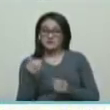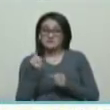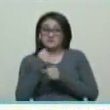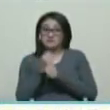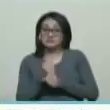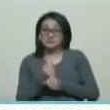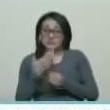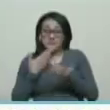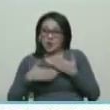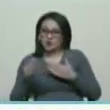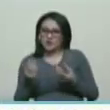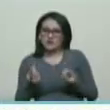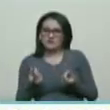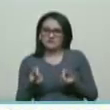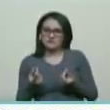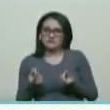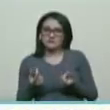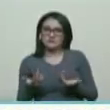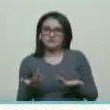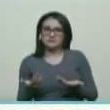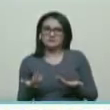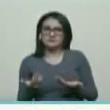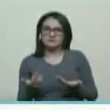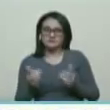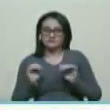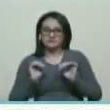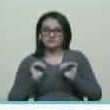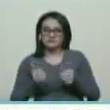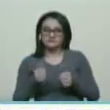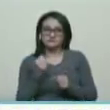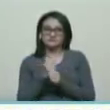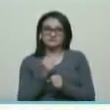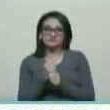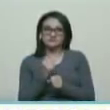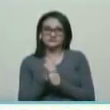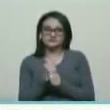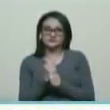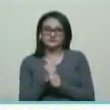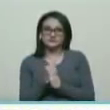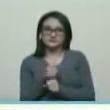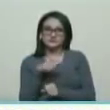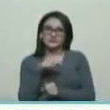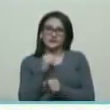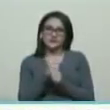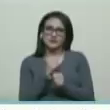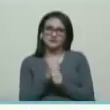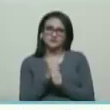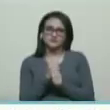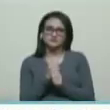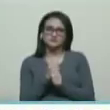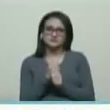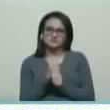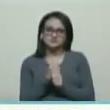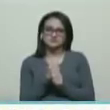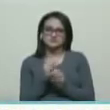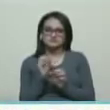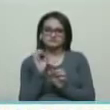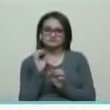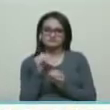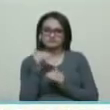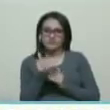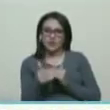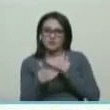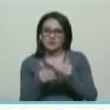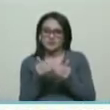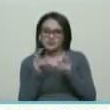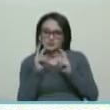lo más pronto posible para poder empezar este trabajo, porque es un trabajo muy minucioso y que, bueno, de